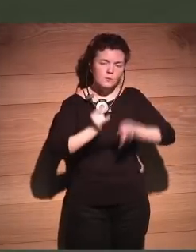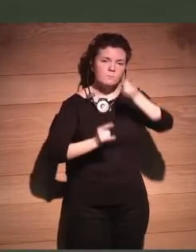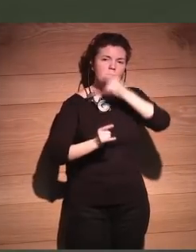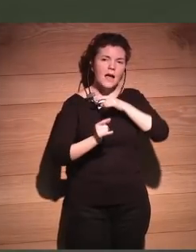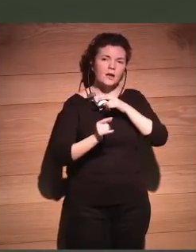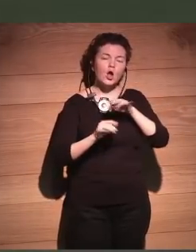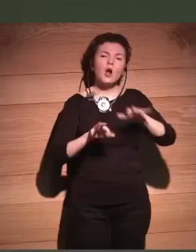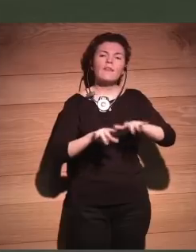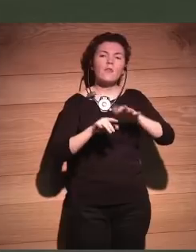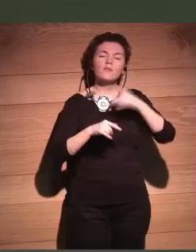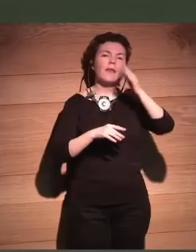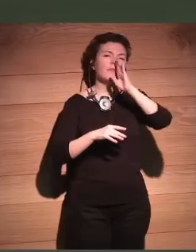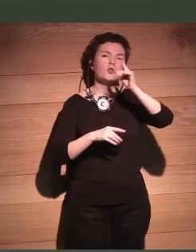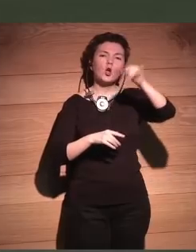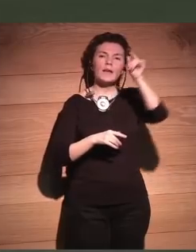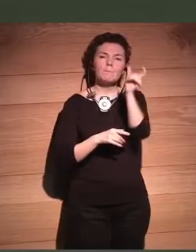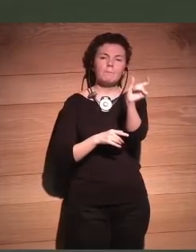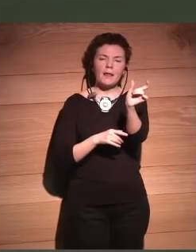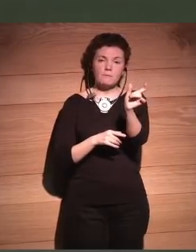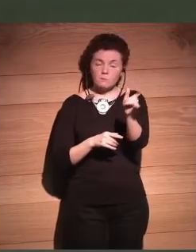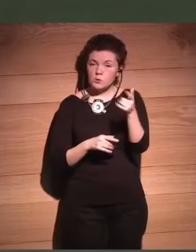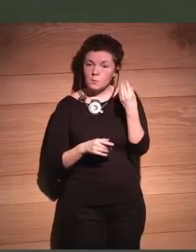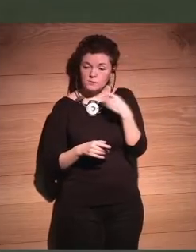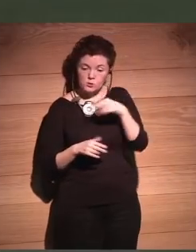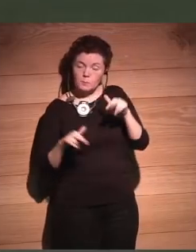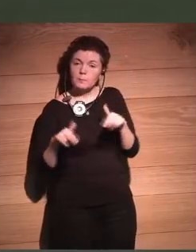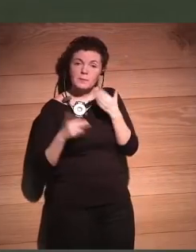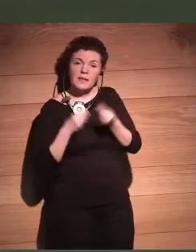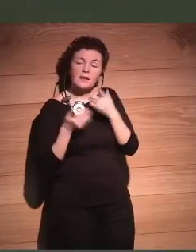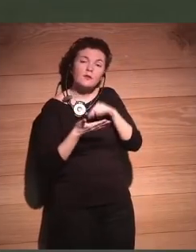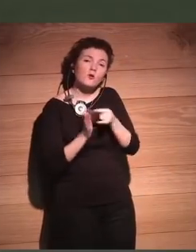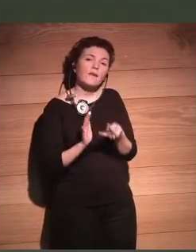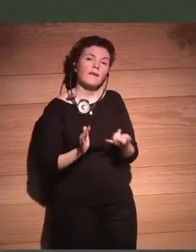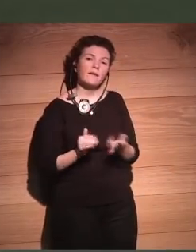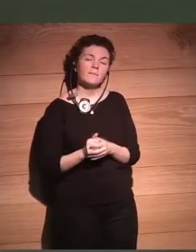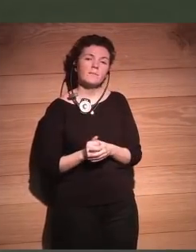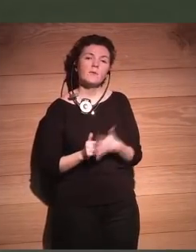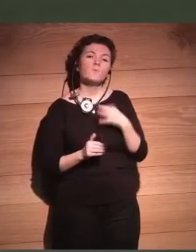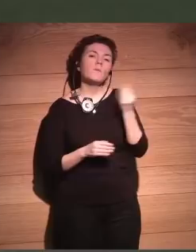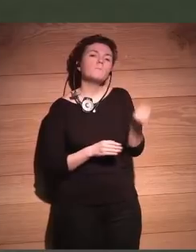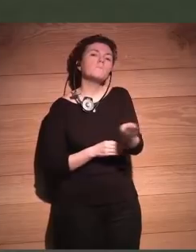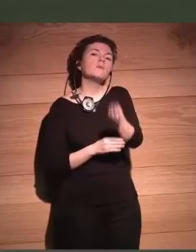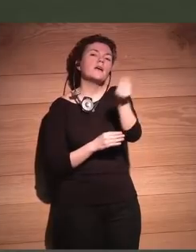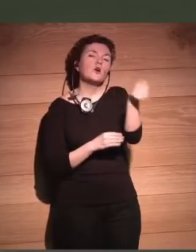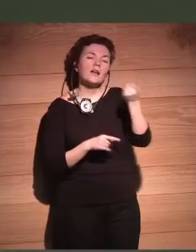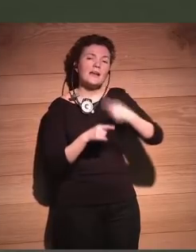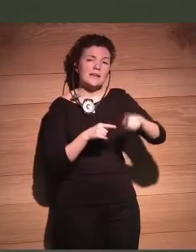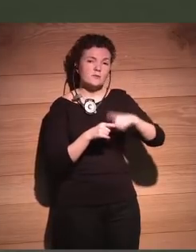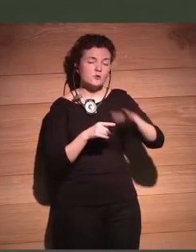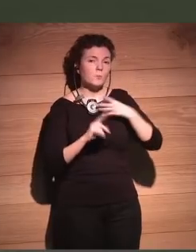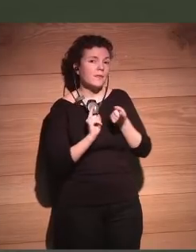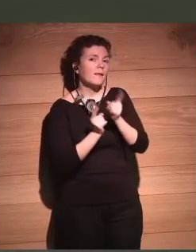el ordenador directamente corrige la palabra. Entonces es lo que nos permite hacer esta tecnología. Es decir, podemos mejorar las cosas,